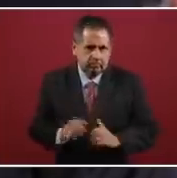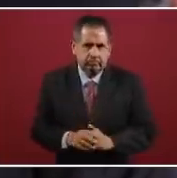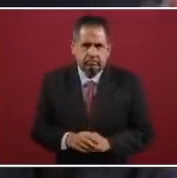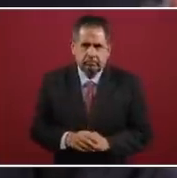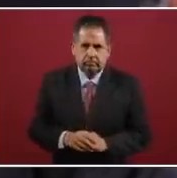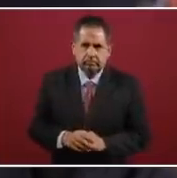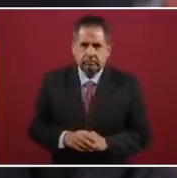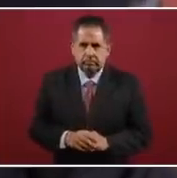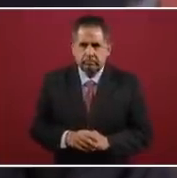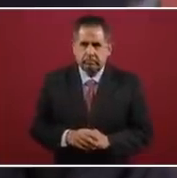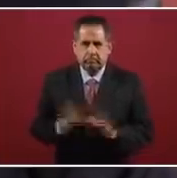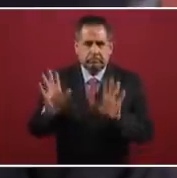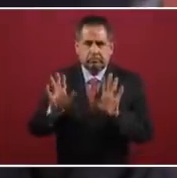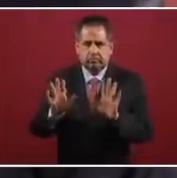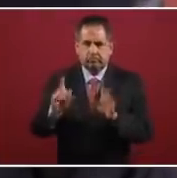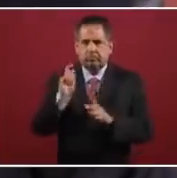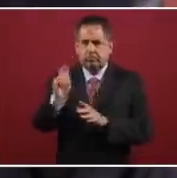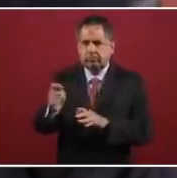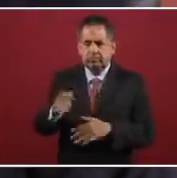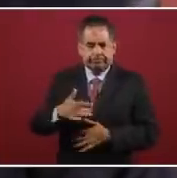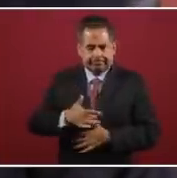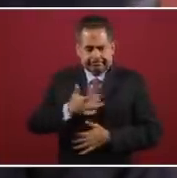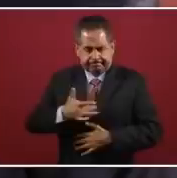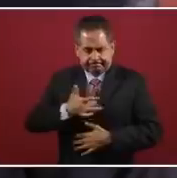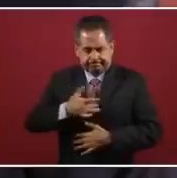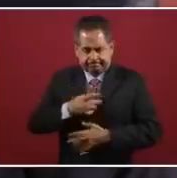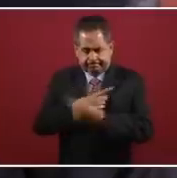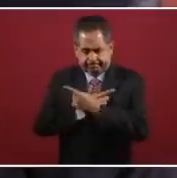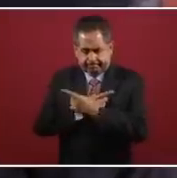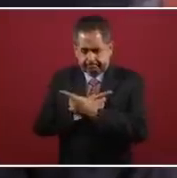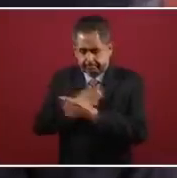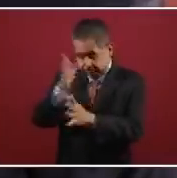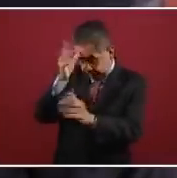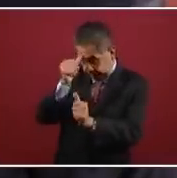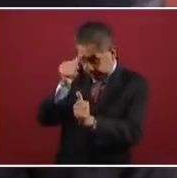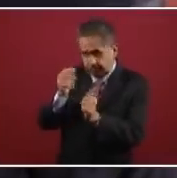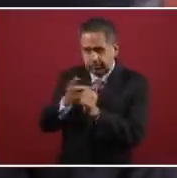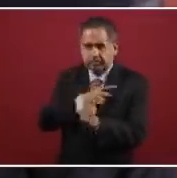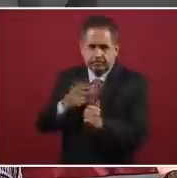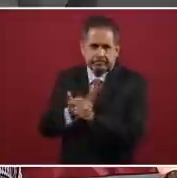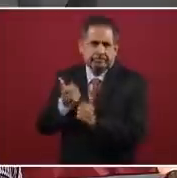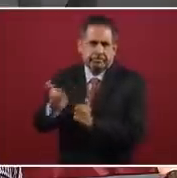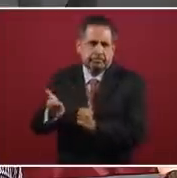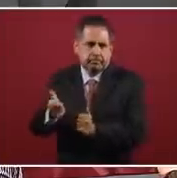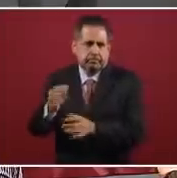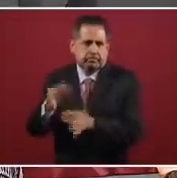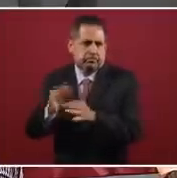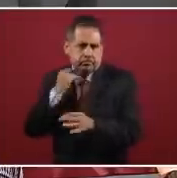ya no es un asunto legal, es un asunto moral, básicamente. Ahora,